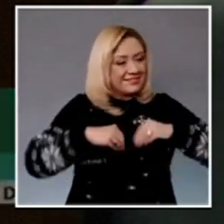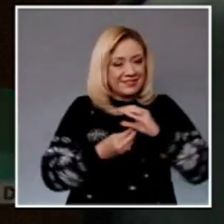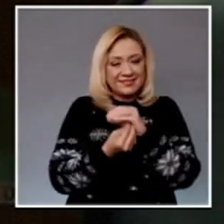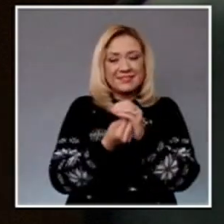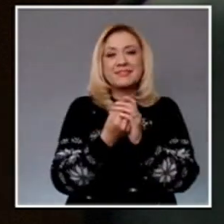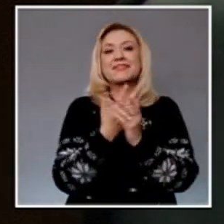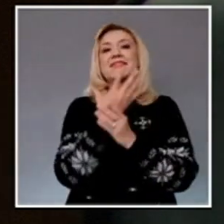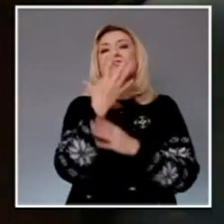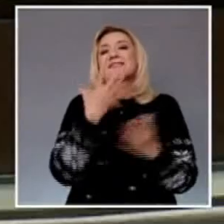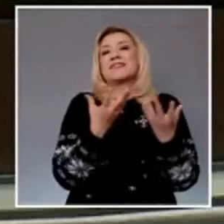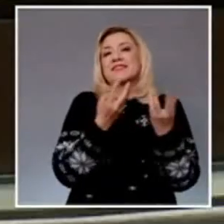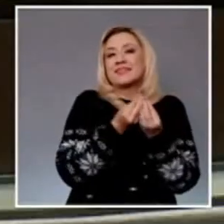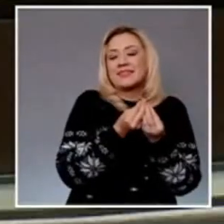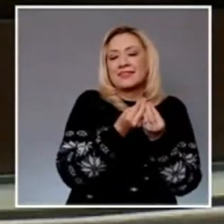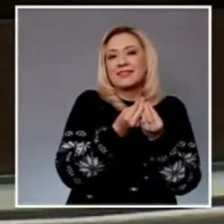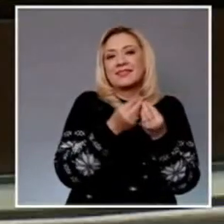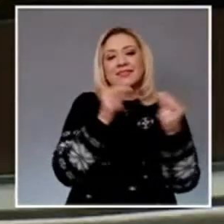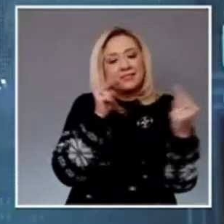en pareja, en familia.